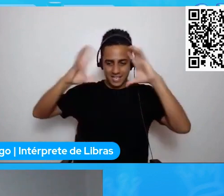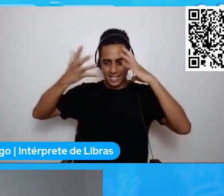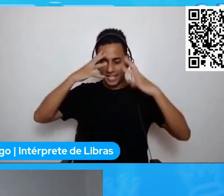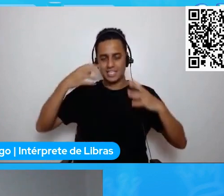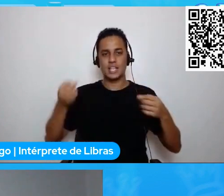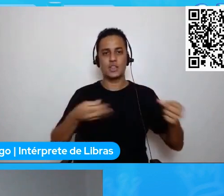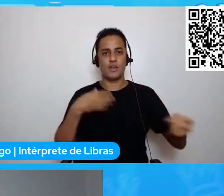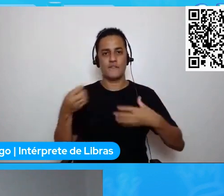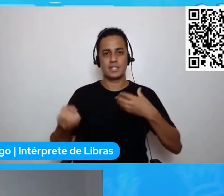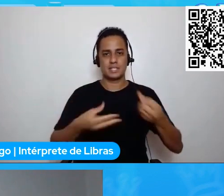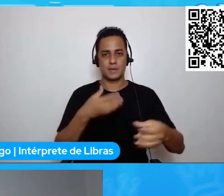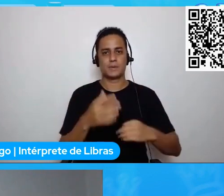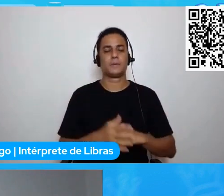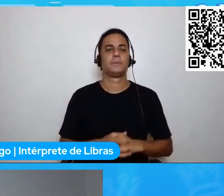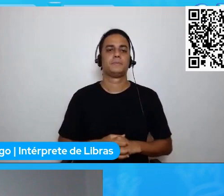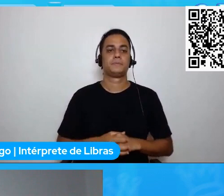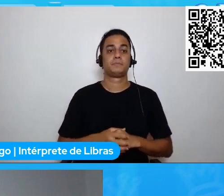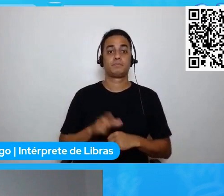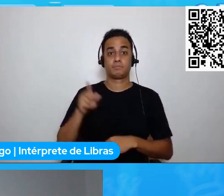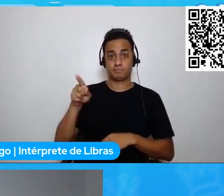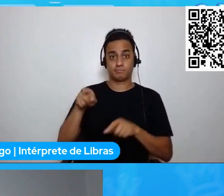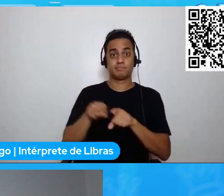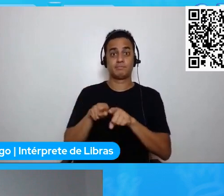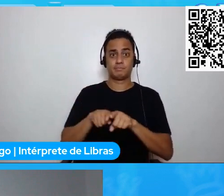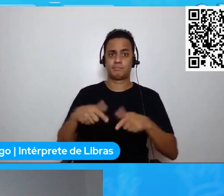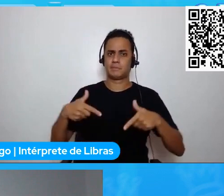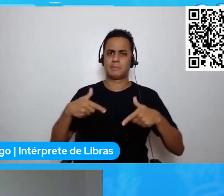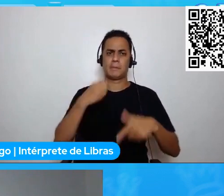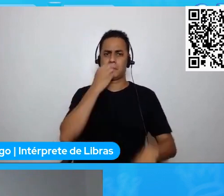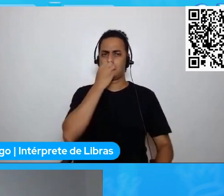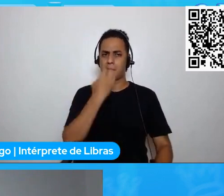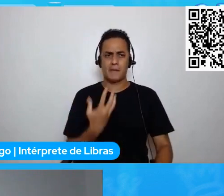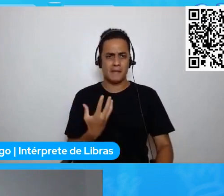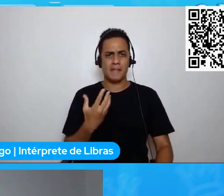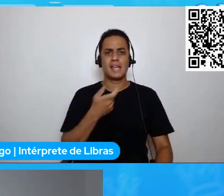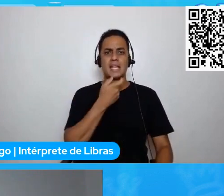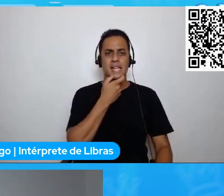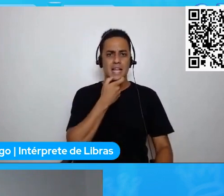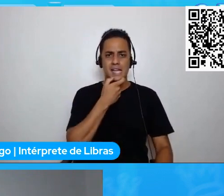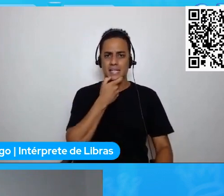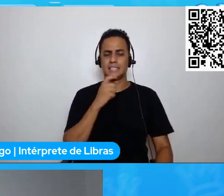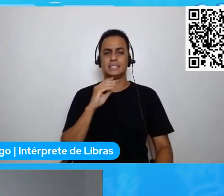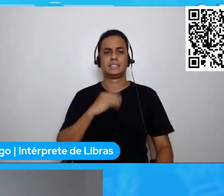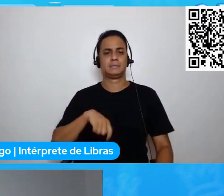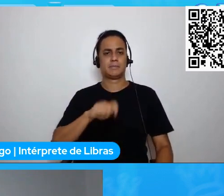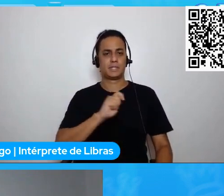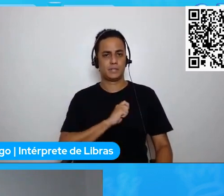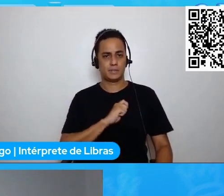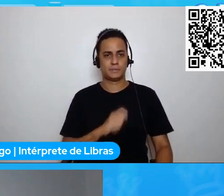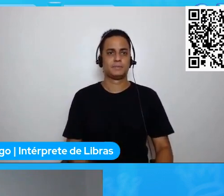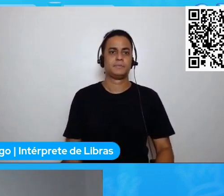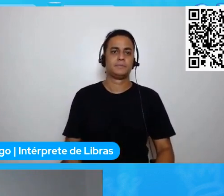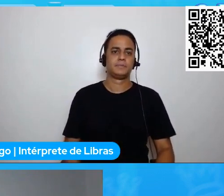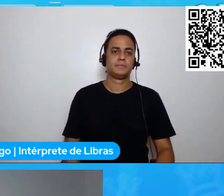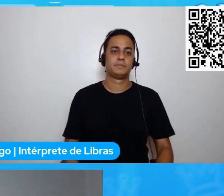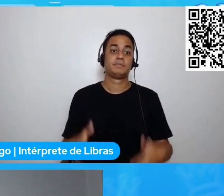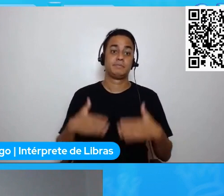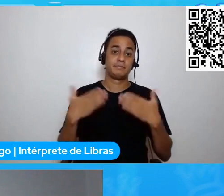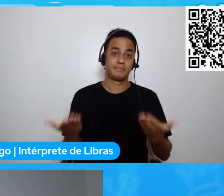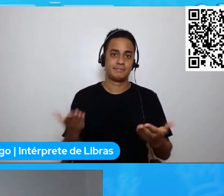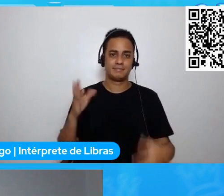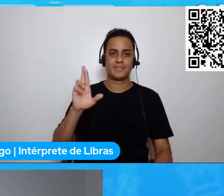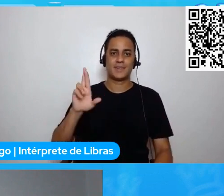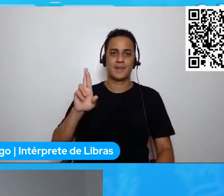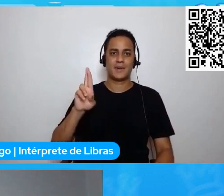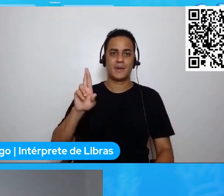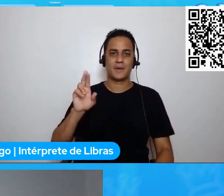innovación. También maneja muy bien o manejo fluido del inglés y el español. Muy bien, Roberto, ahora